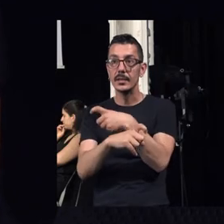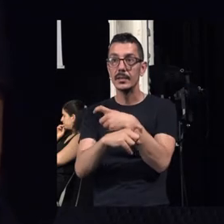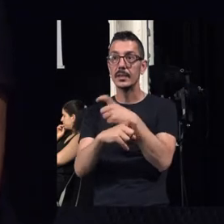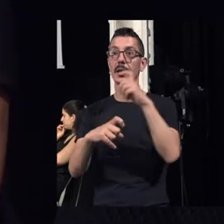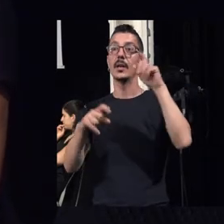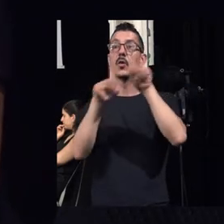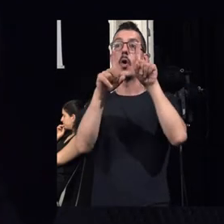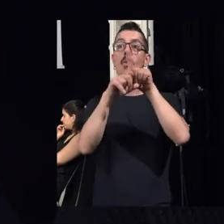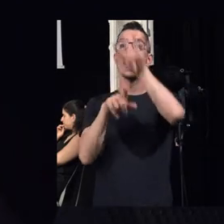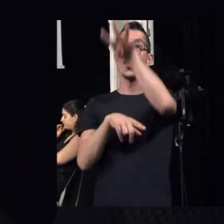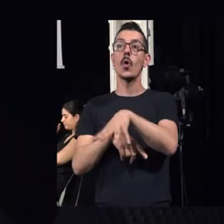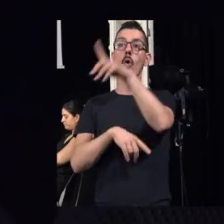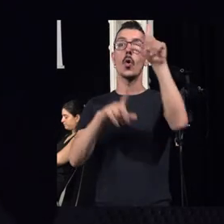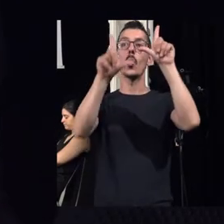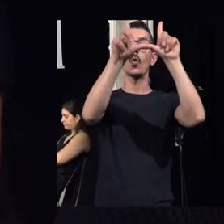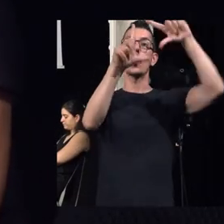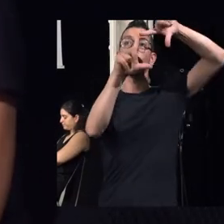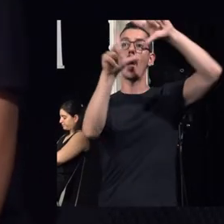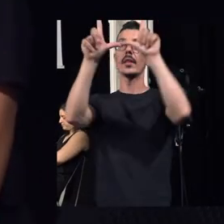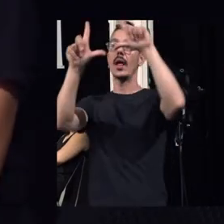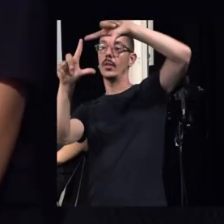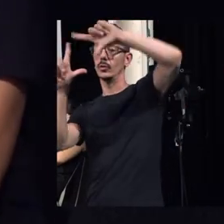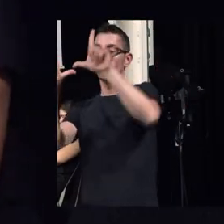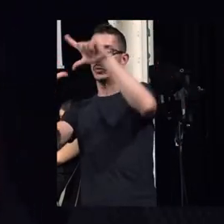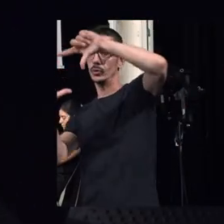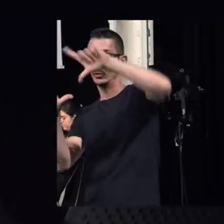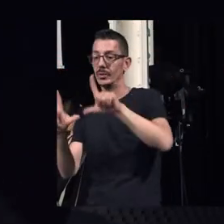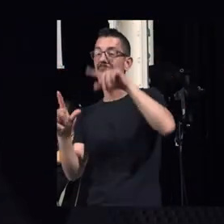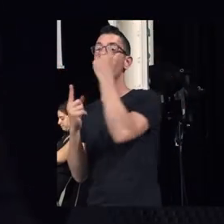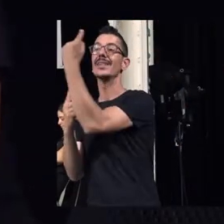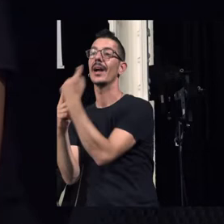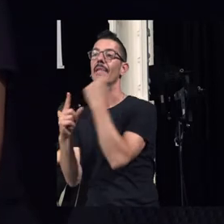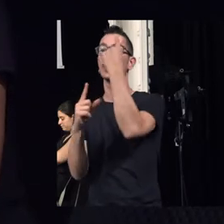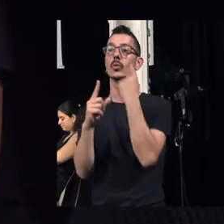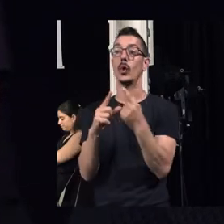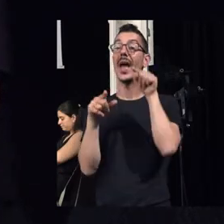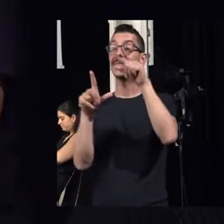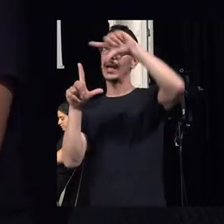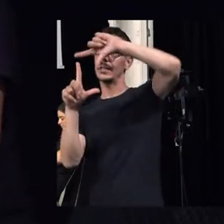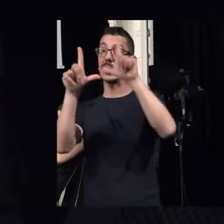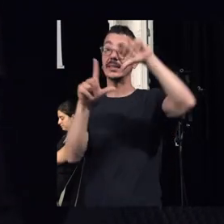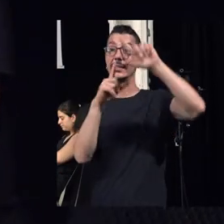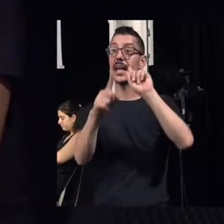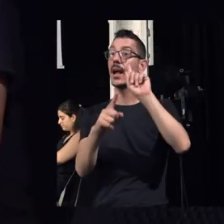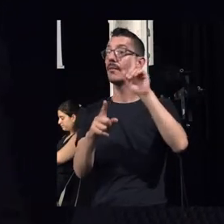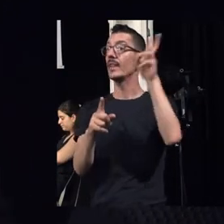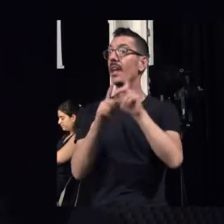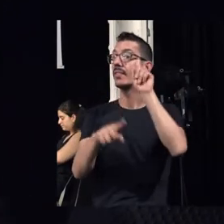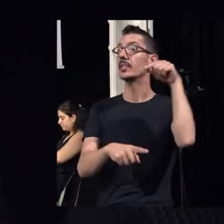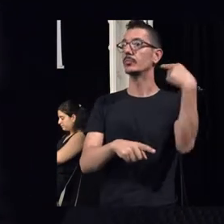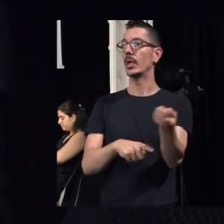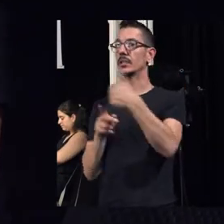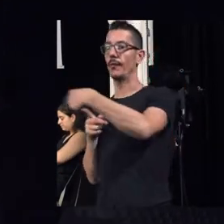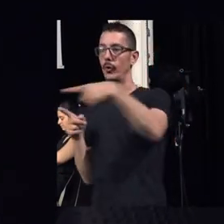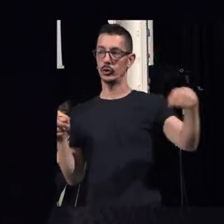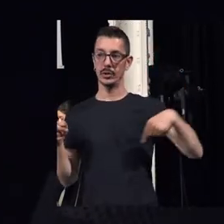casillas. Es decir, las casillas son posteriores a la frontera. Es decir, las identidades